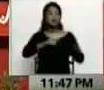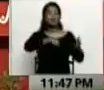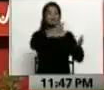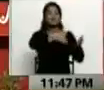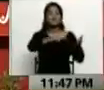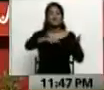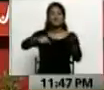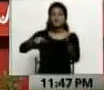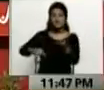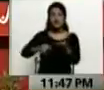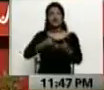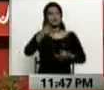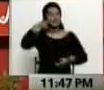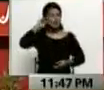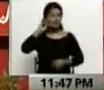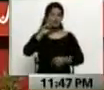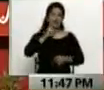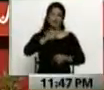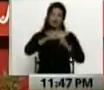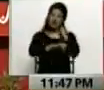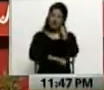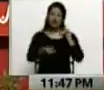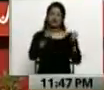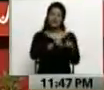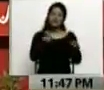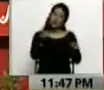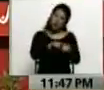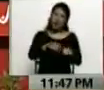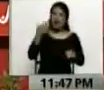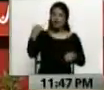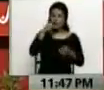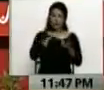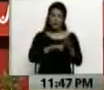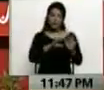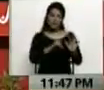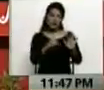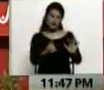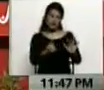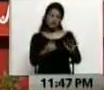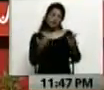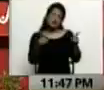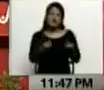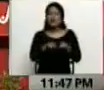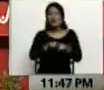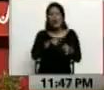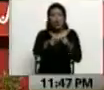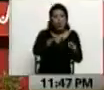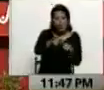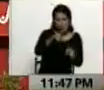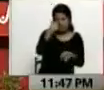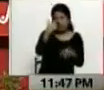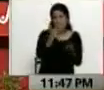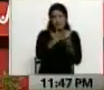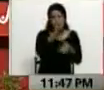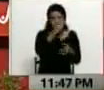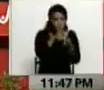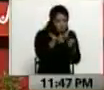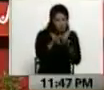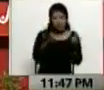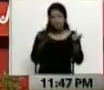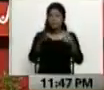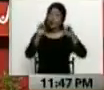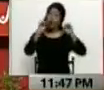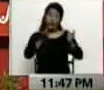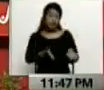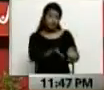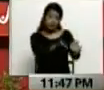será otra nueva recolección de firmas chimbas y fraudulentas como las del año 16 o sea otra mamadera de gallo alerta el pueblo